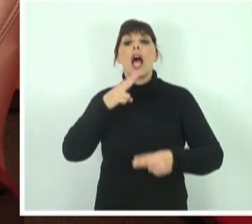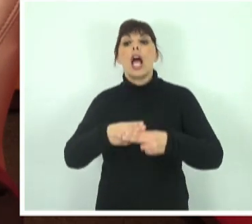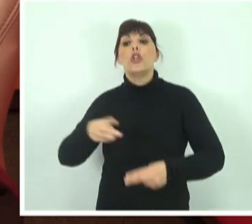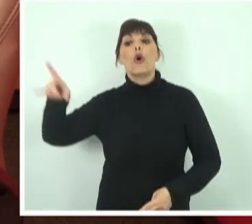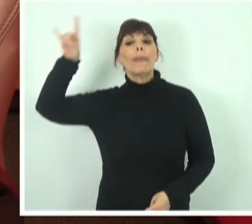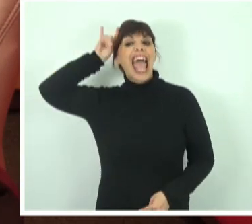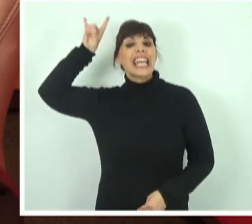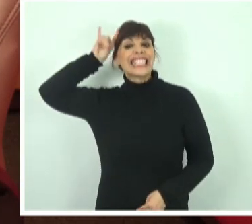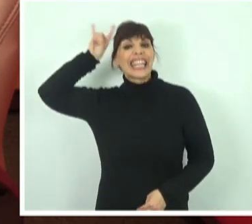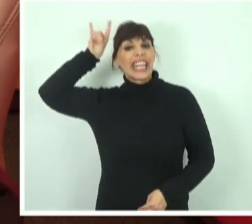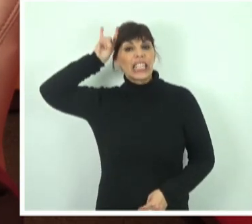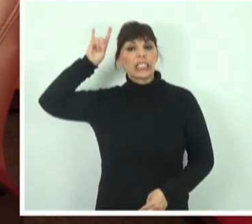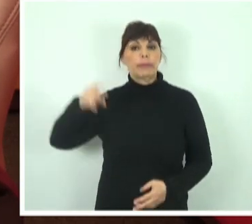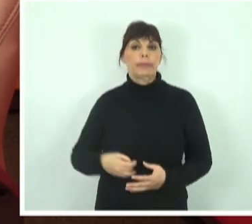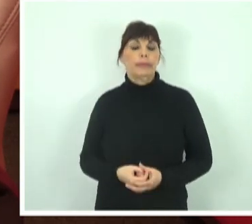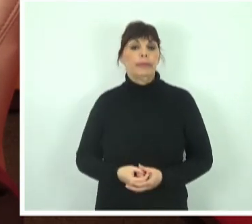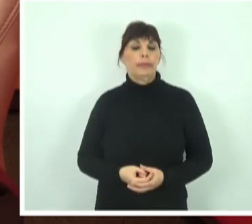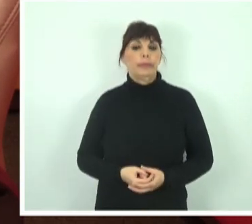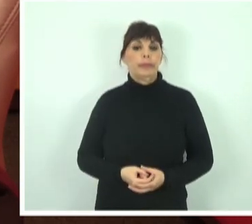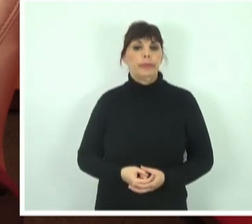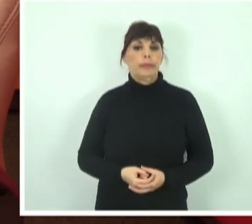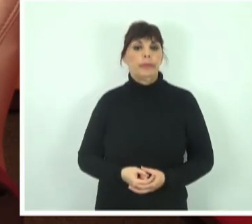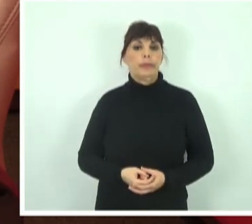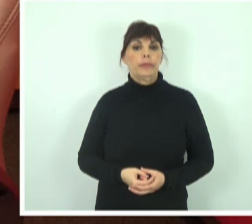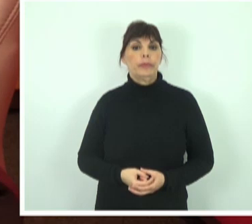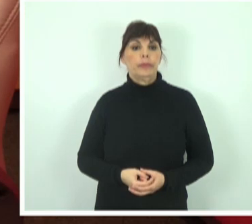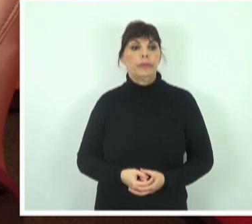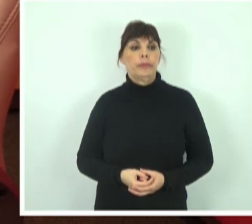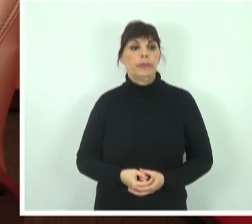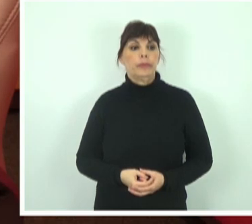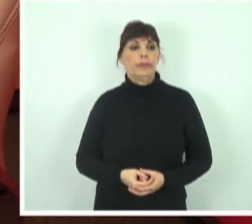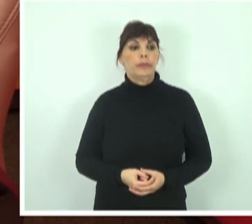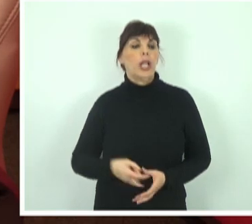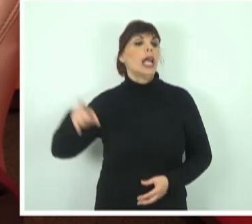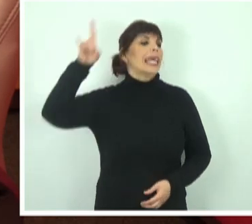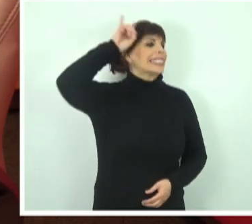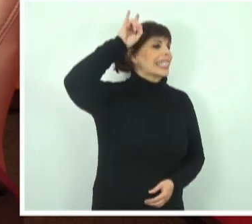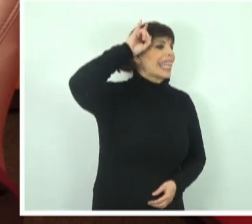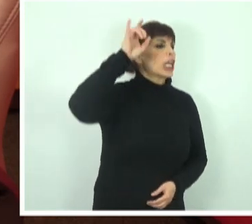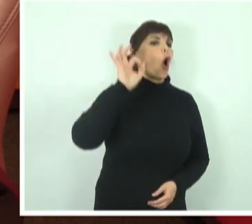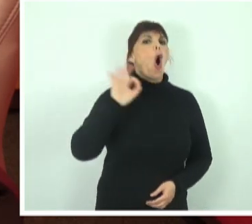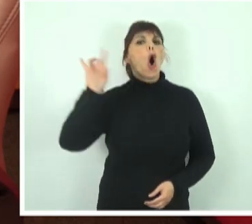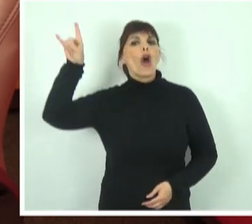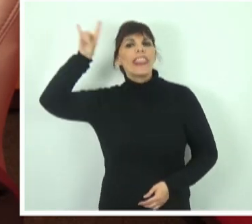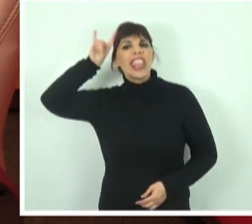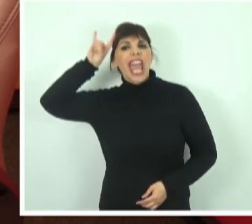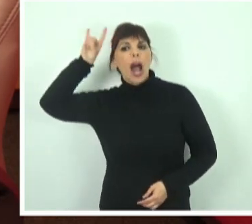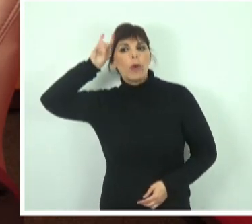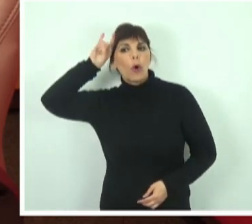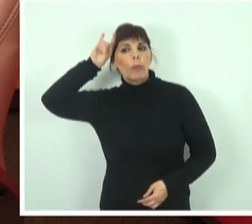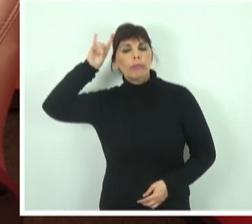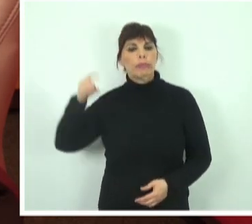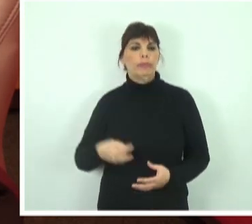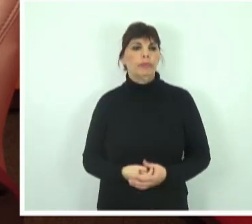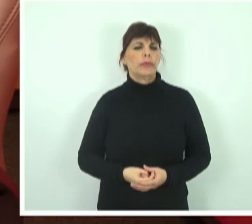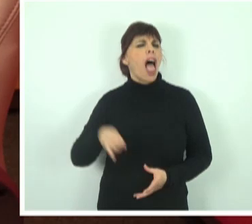Satanás es hebreo, pero la palabra diabolos, diablo en español, diabolos, día,